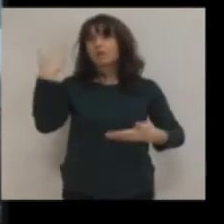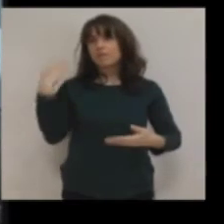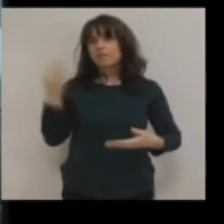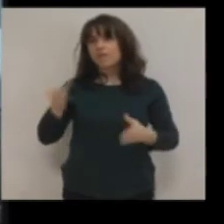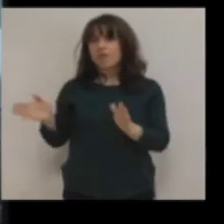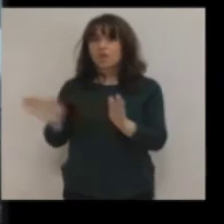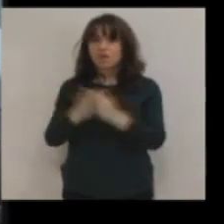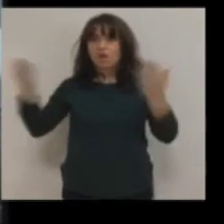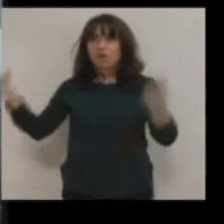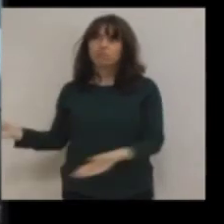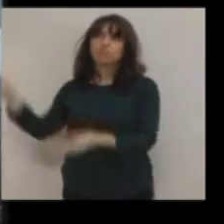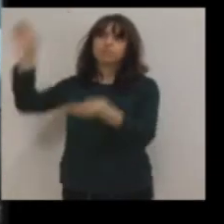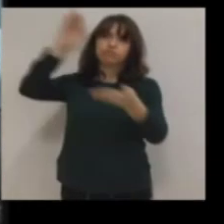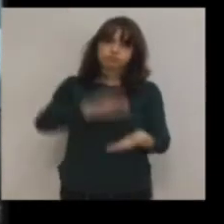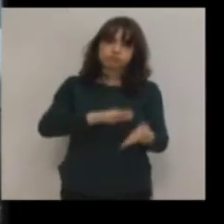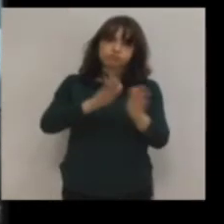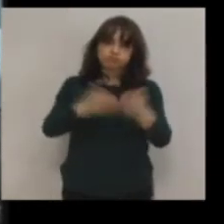aquel